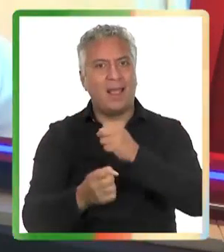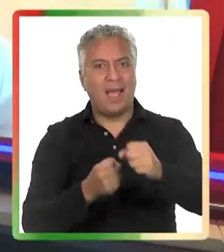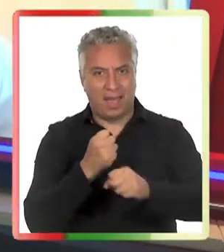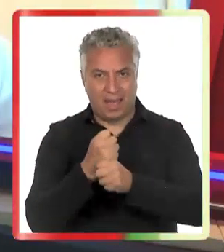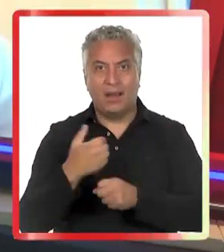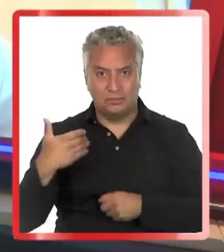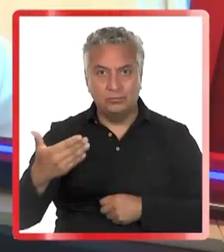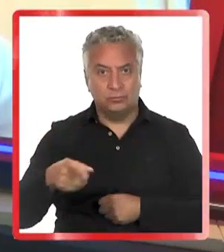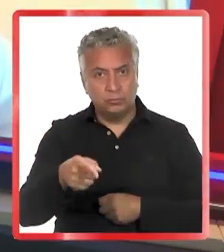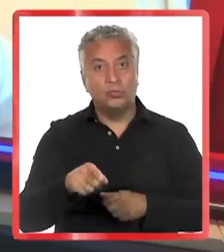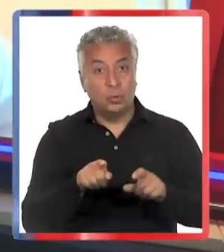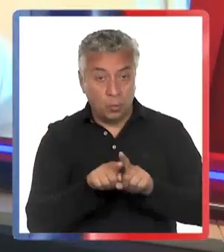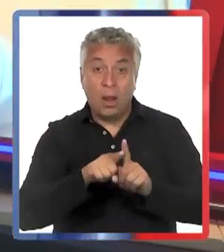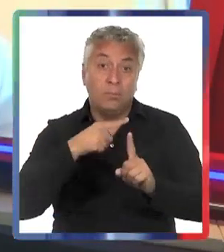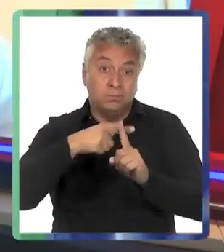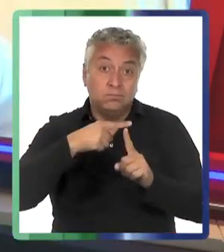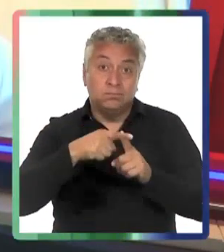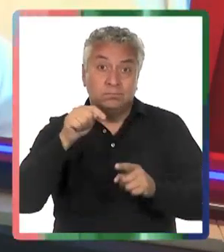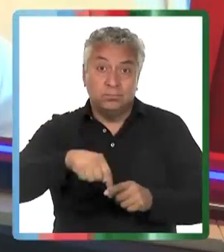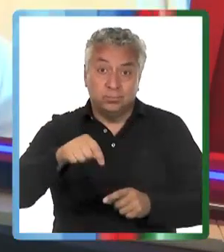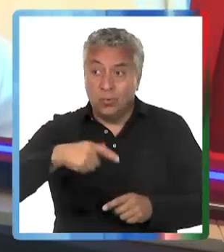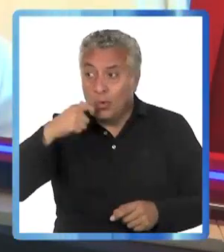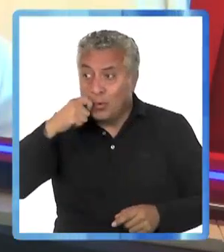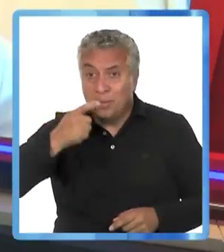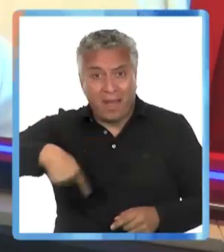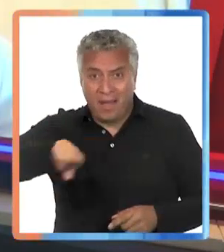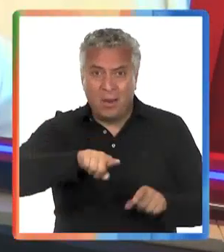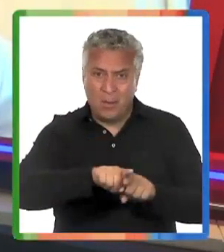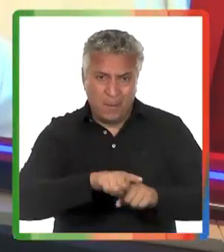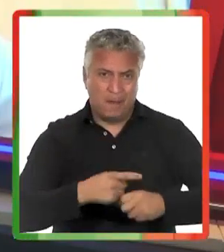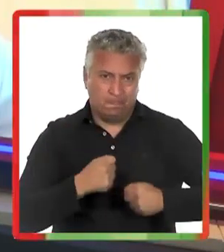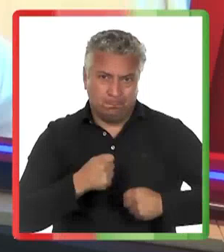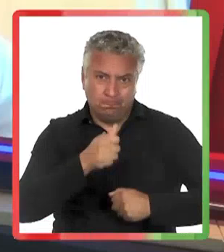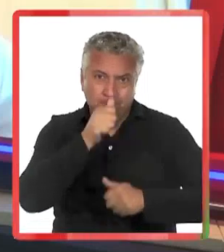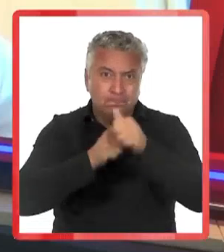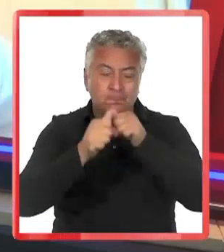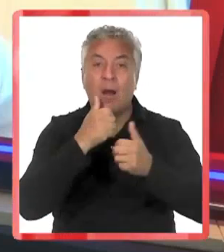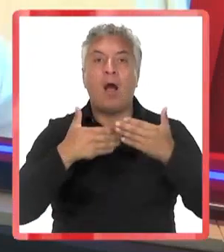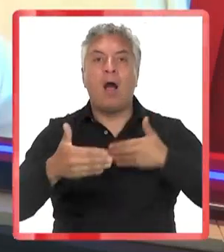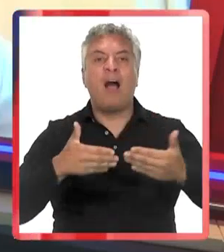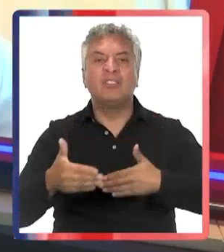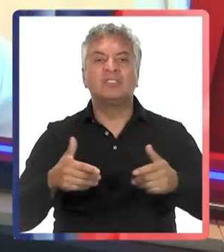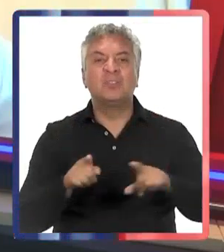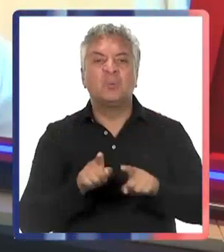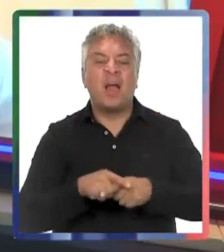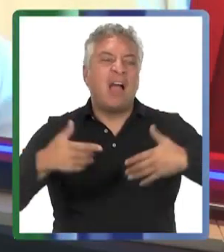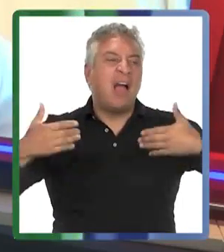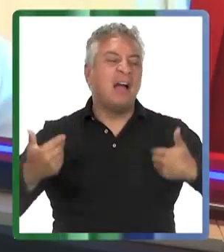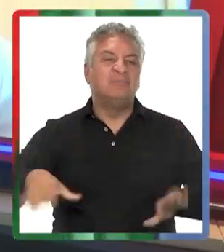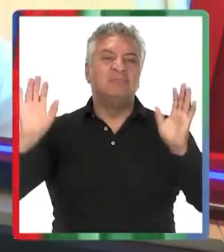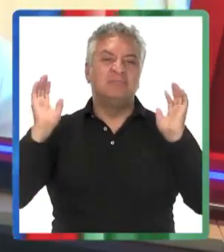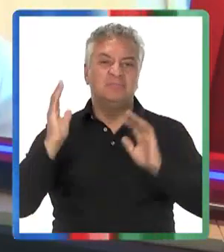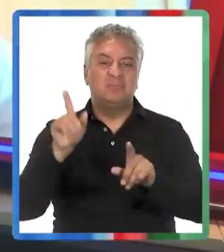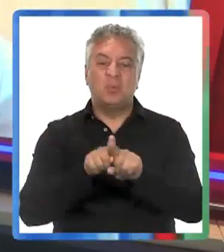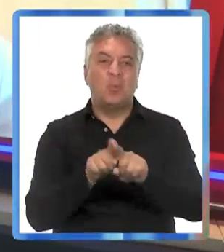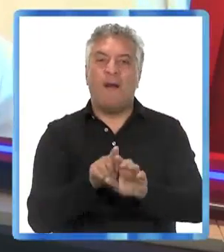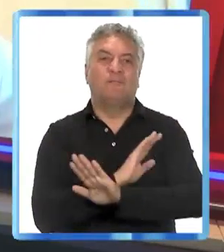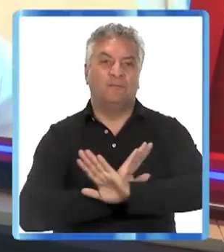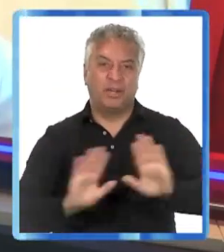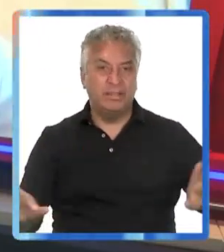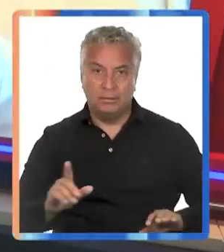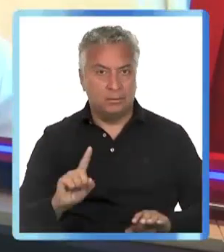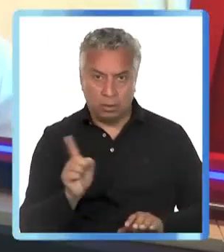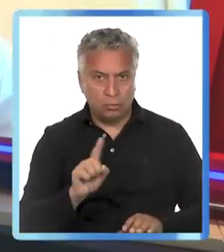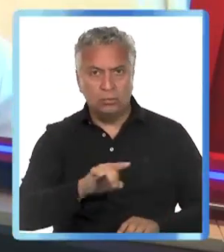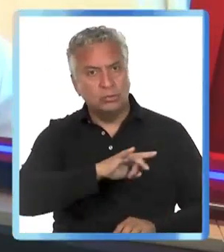3 años en esto, ¿eh? Y yo digo que bueno que los seres humanos somos resilientes, pero a veces se nos pasa la mano, a veces soltamos esta mochila y decimos ya se acabó. Y